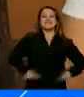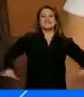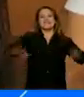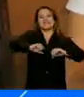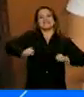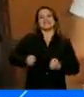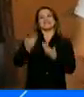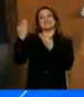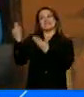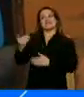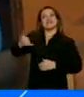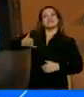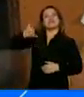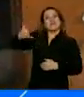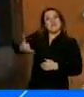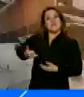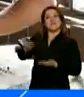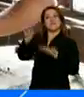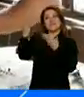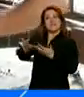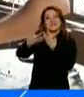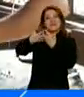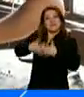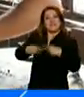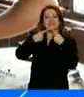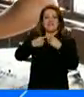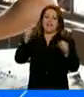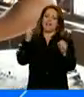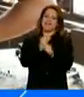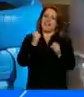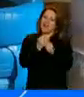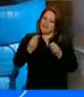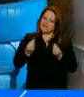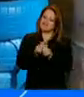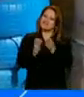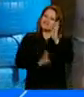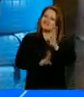estos jóvenes de Natural Inn esperan que su trabajo en equipo sea ejemplo para muchos.